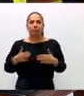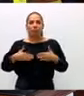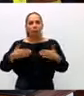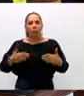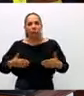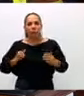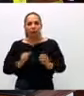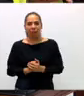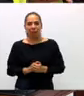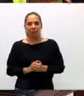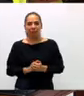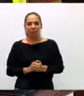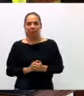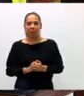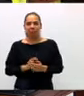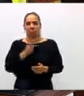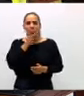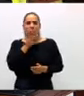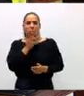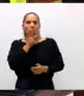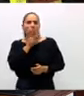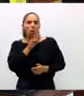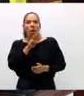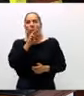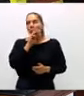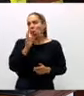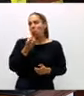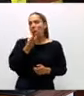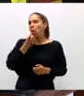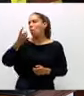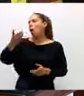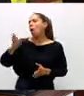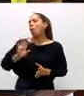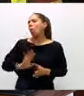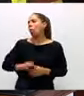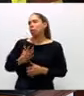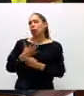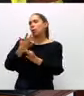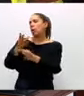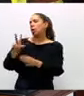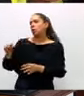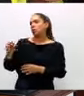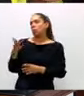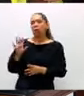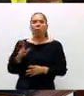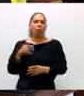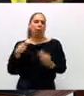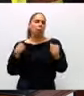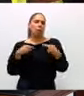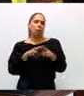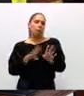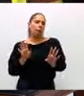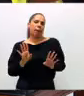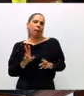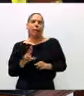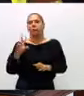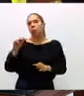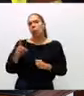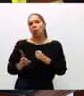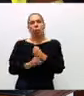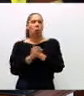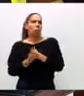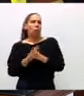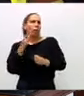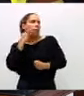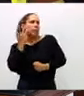nada más para que lleguen y se sienten y tomen clase calladitos. Si no es así, ellos son inquietos, los maestros no quieren trabajar.